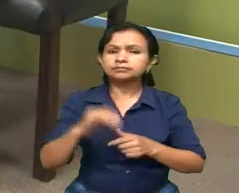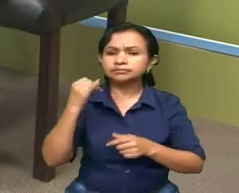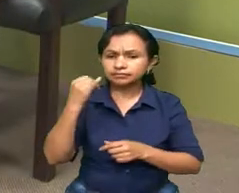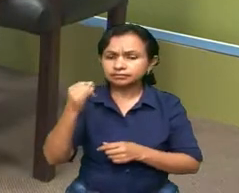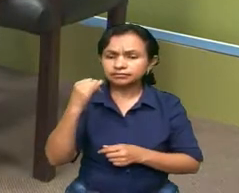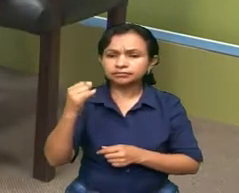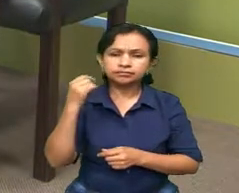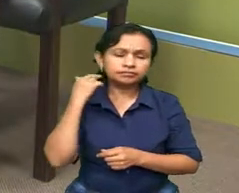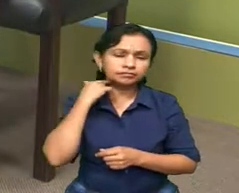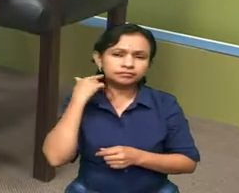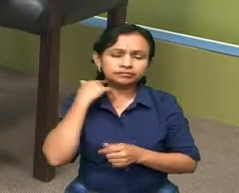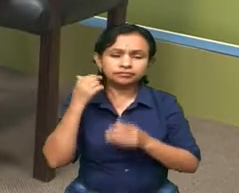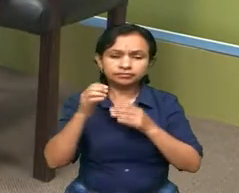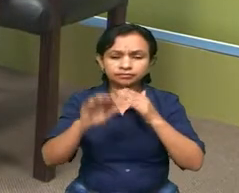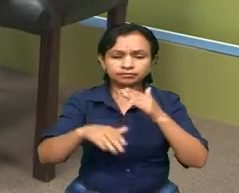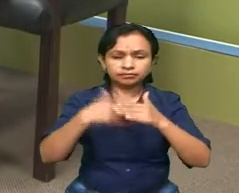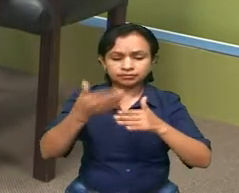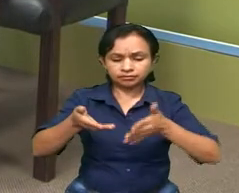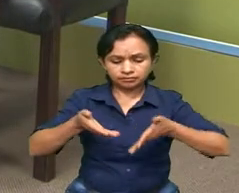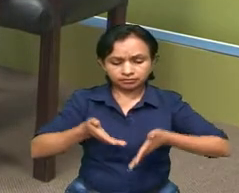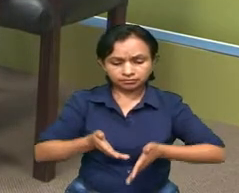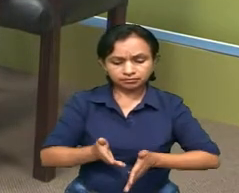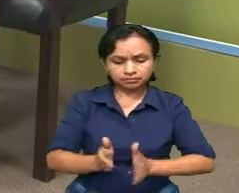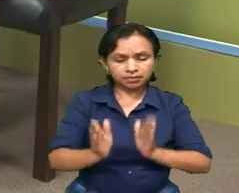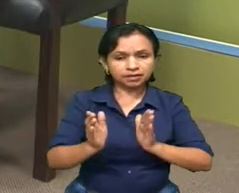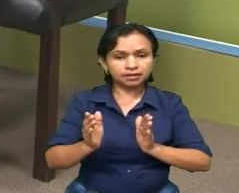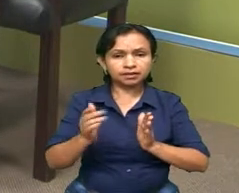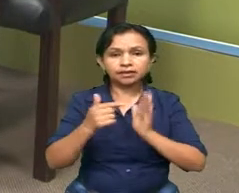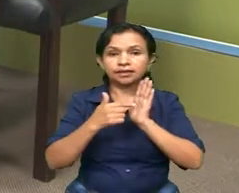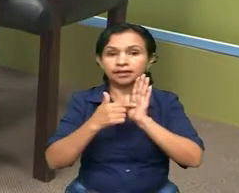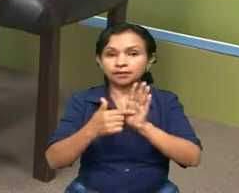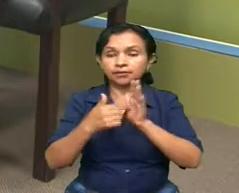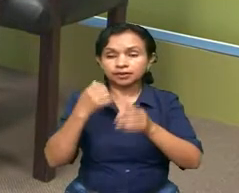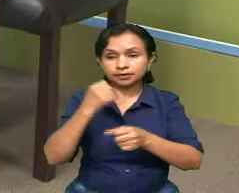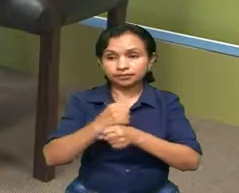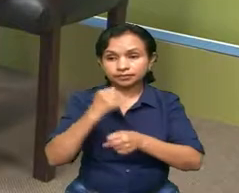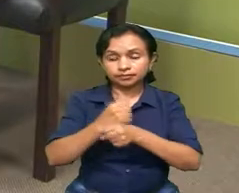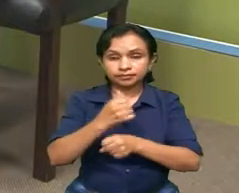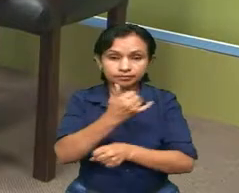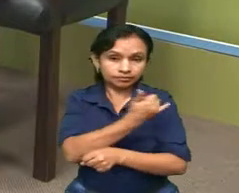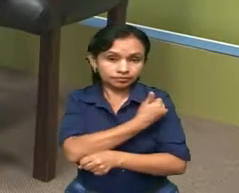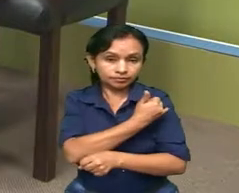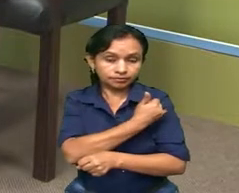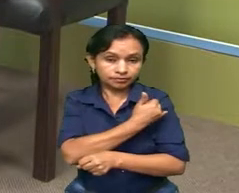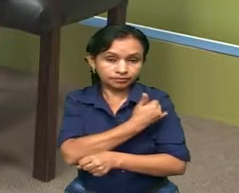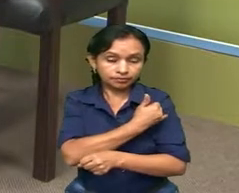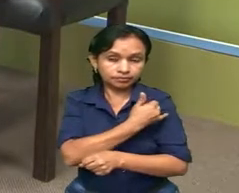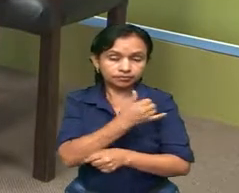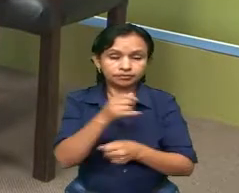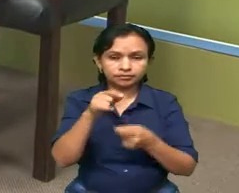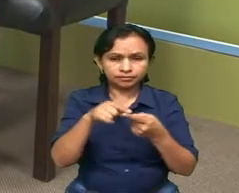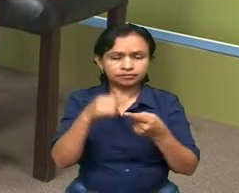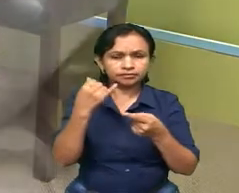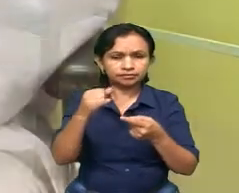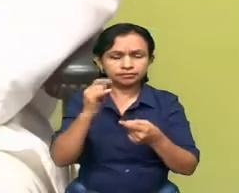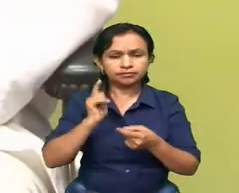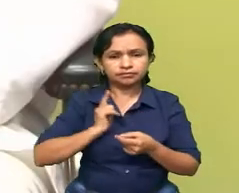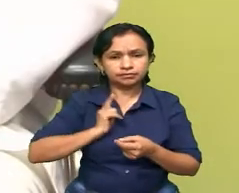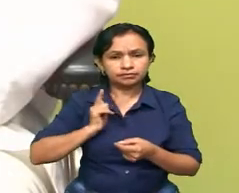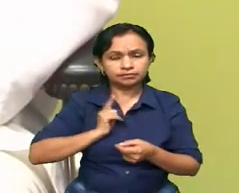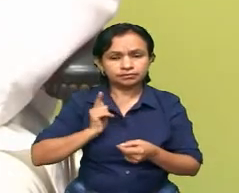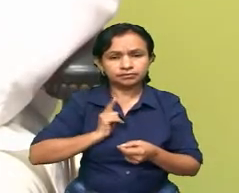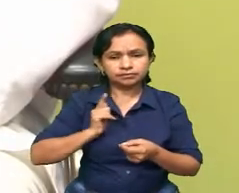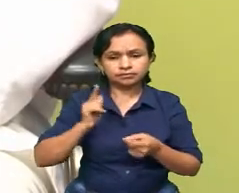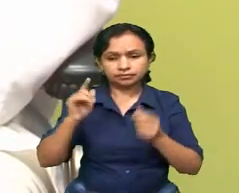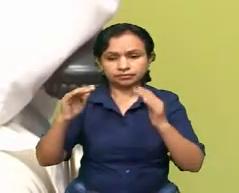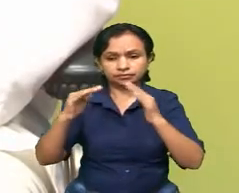se les da seguimiento después del parto y si están, por ejemplo, yo trabajé en un hospital, estuve en el Hospital Vélez Pai y ahí teníamos una